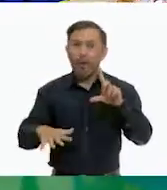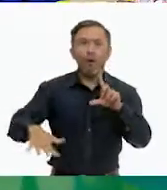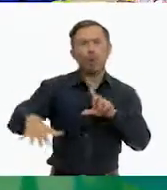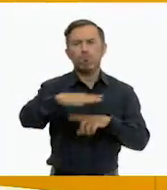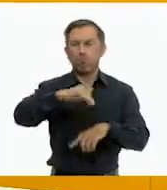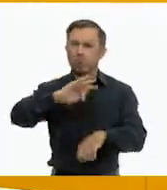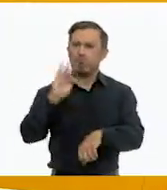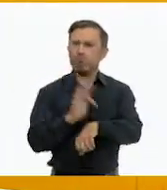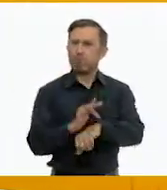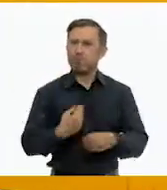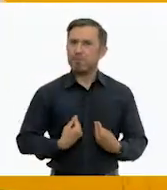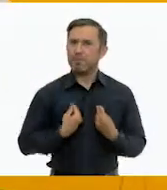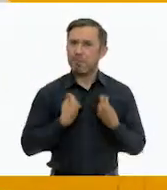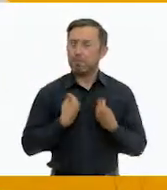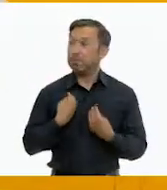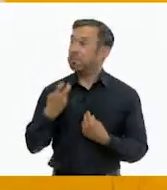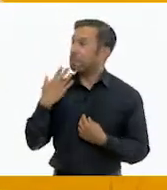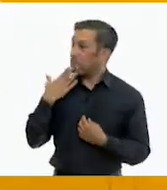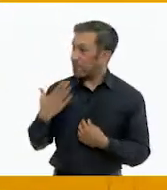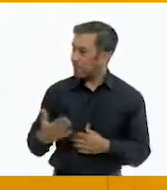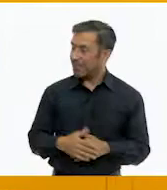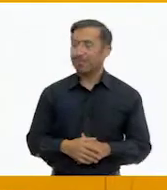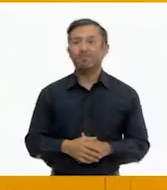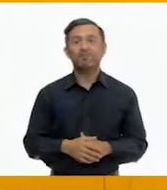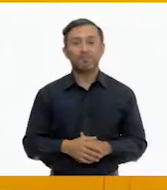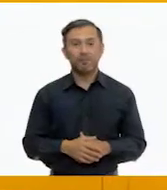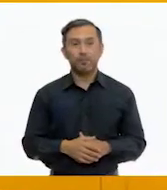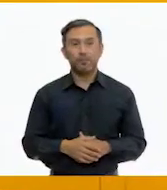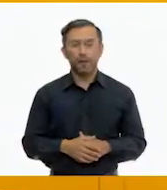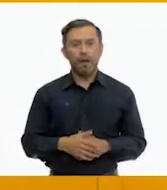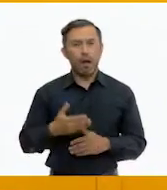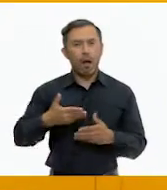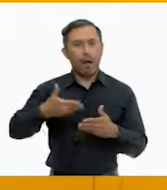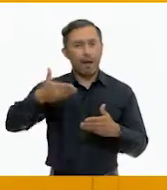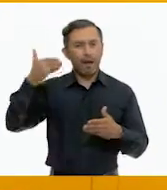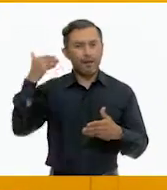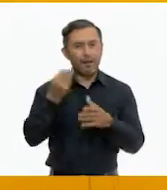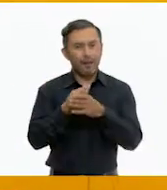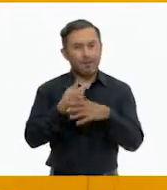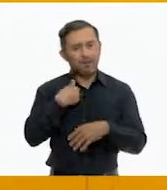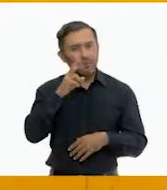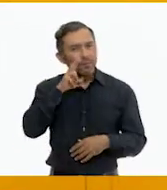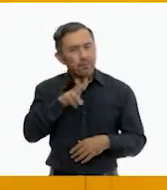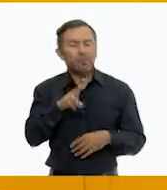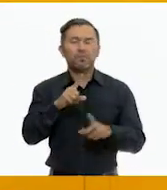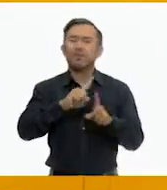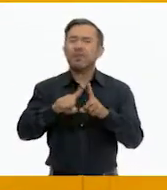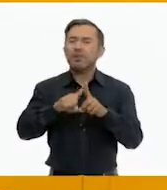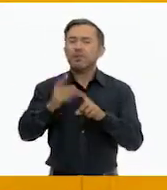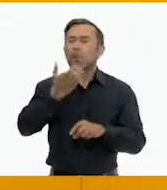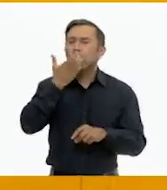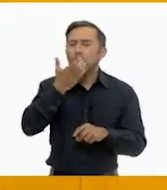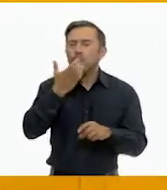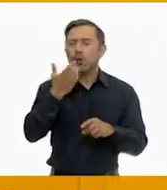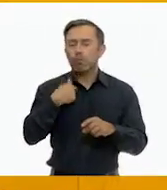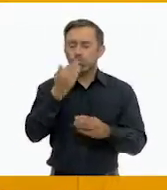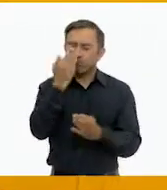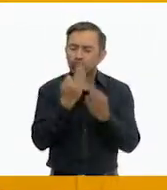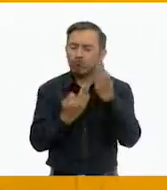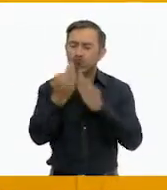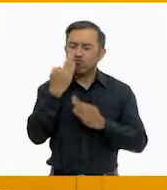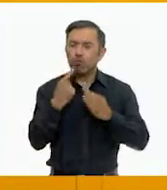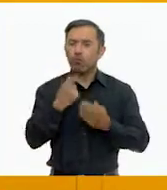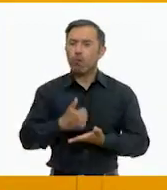Perfecto. Hemos visto en otras ocasiones que hay muchos hábitos que ayudan a cuidar la salud, que nos